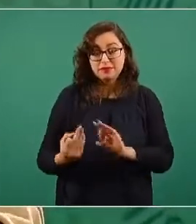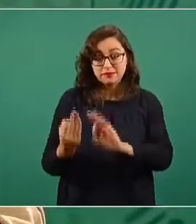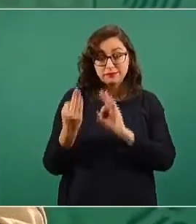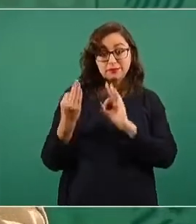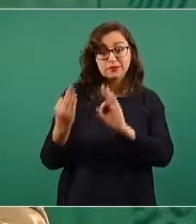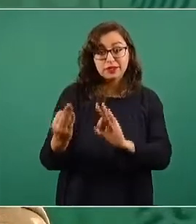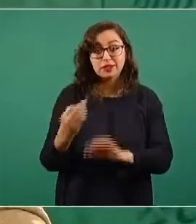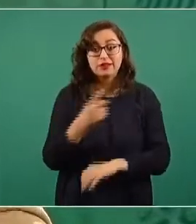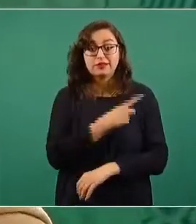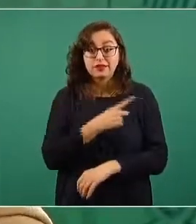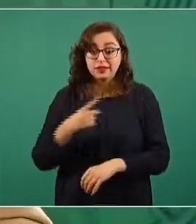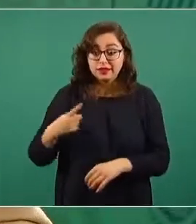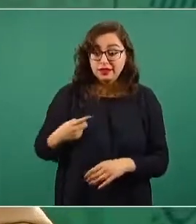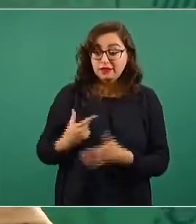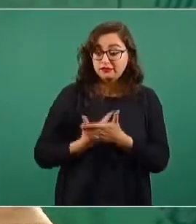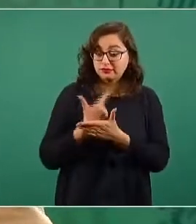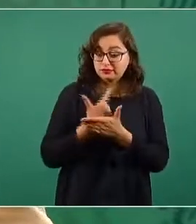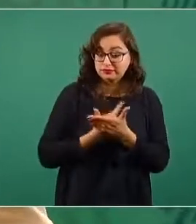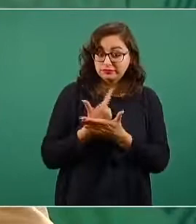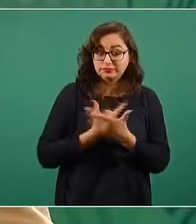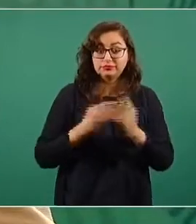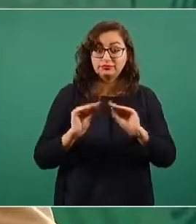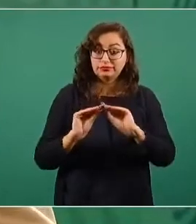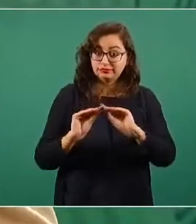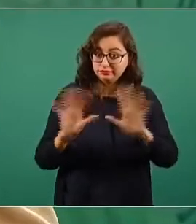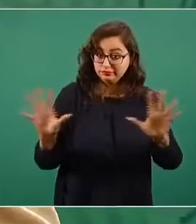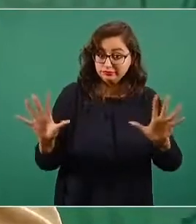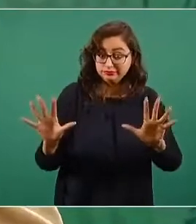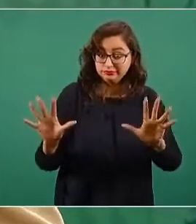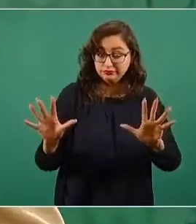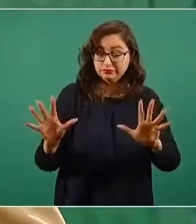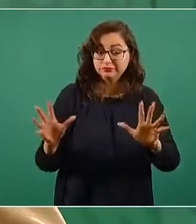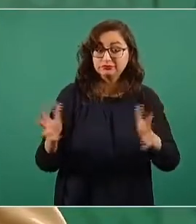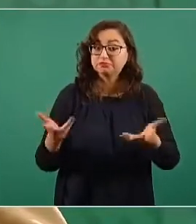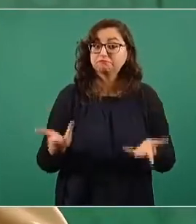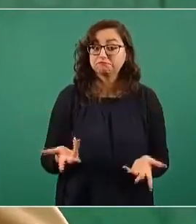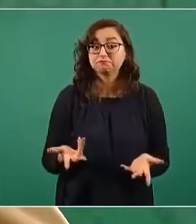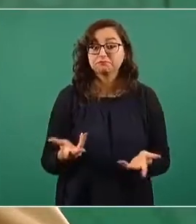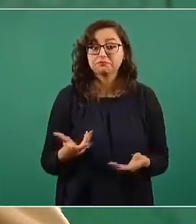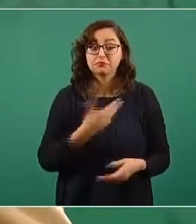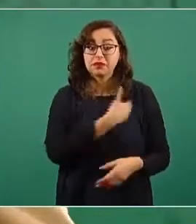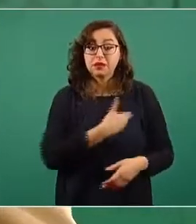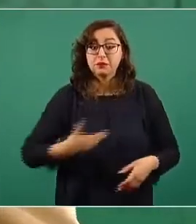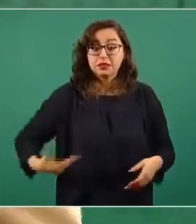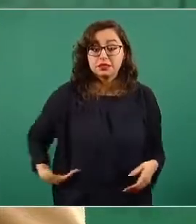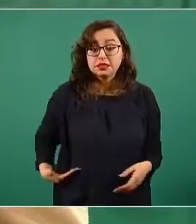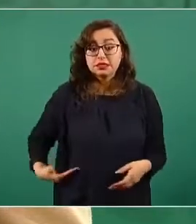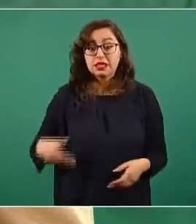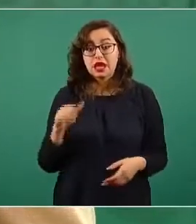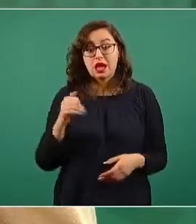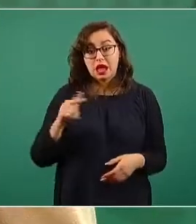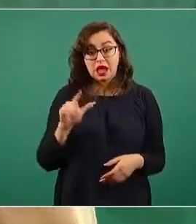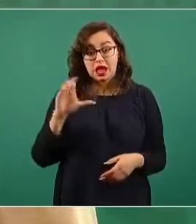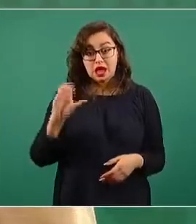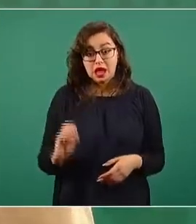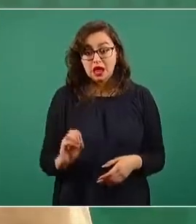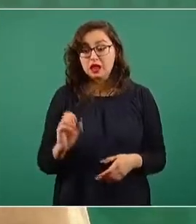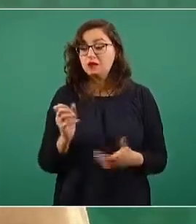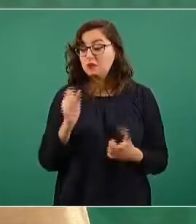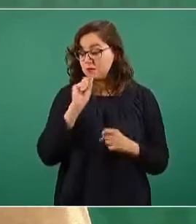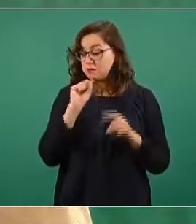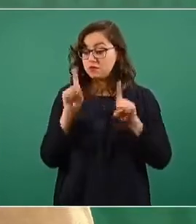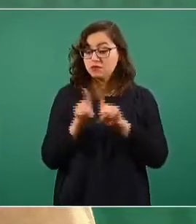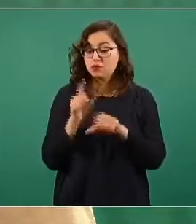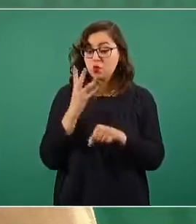manera transparente y con rendición de cuentas. Esto sí es algo que el presidente y esta Cuarta Transformación